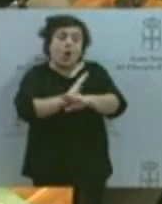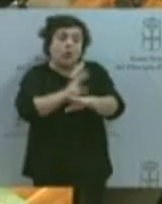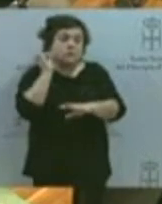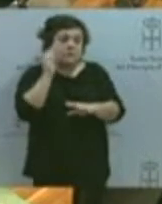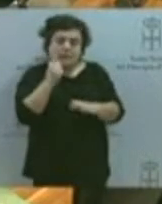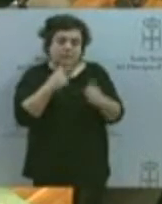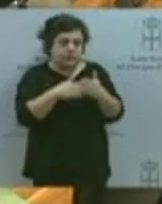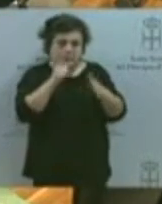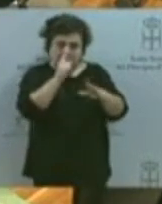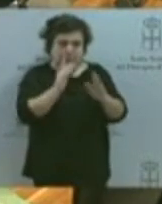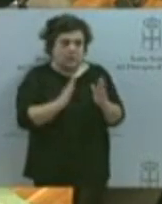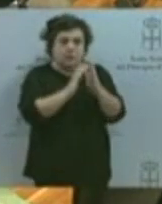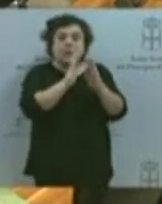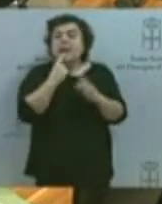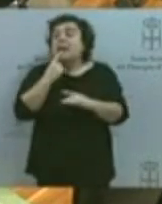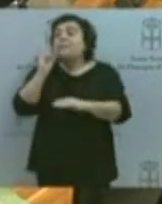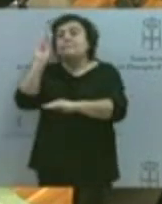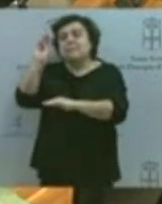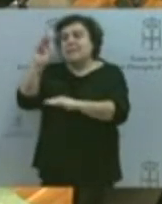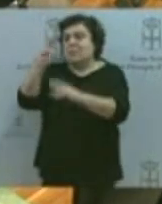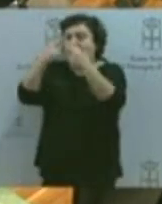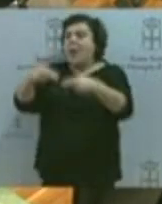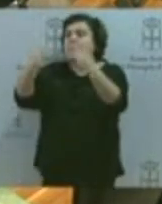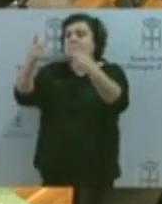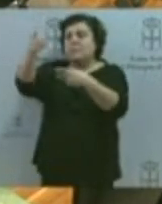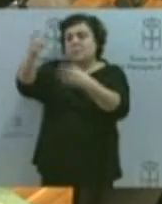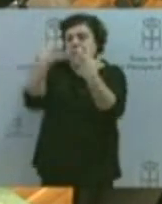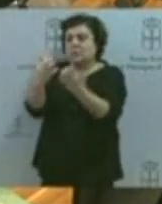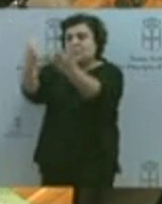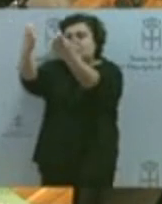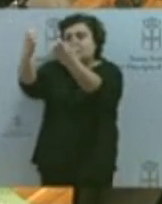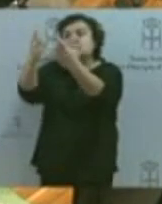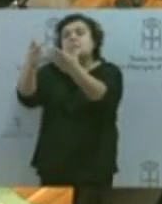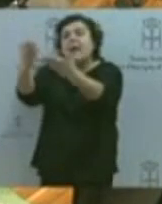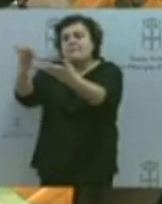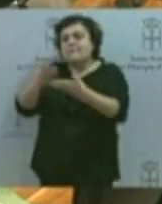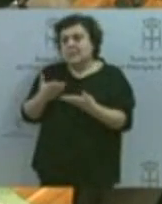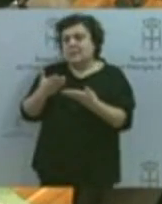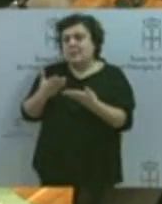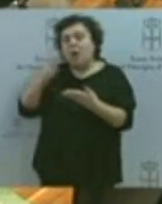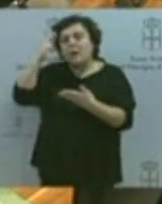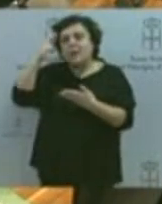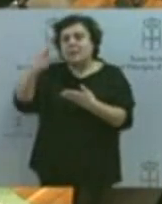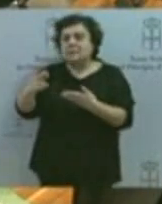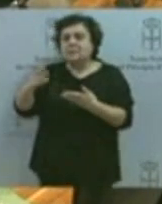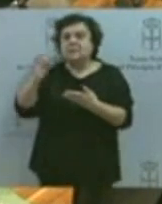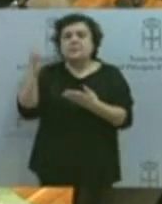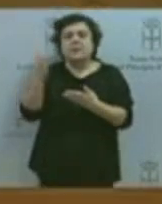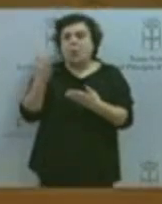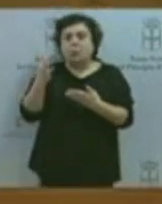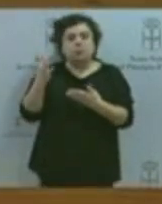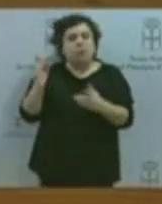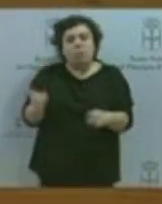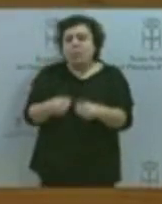silencio. Están ustedes invitados. Y respeten las intervenciones, sean del grupo parlamentario que sea y